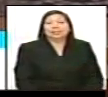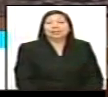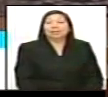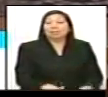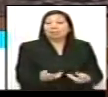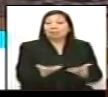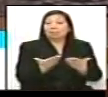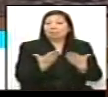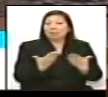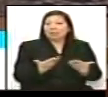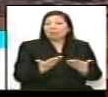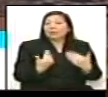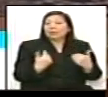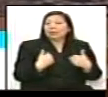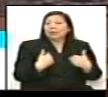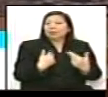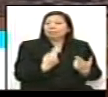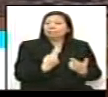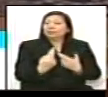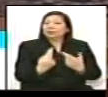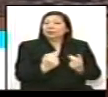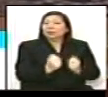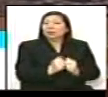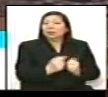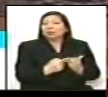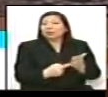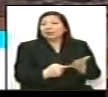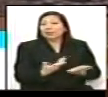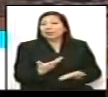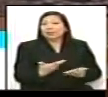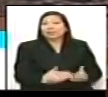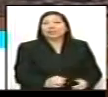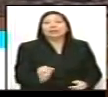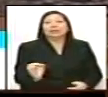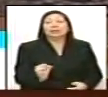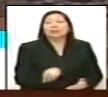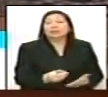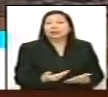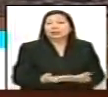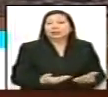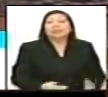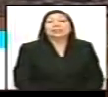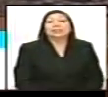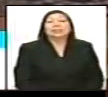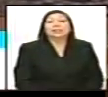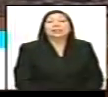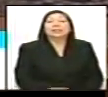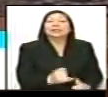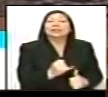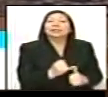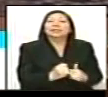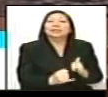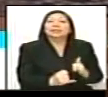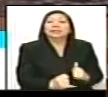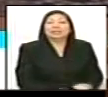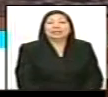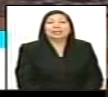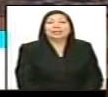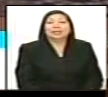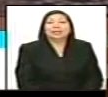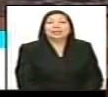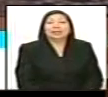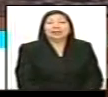en cuenta, vamos a tener regulación, como se dice coloquialmente, sin dientes, ¿no? Y finalmente,